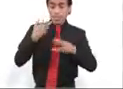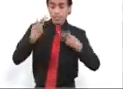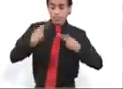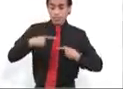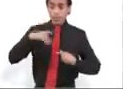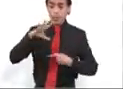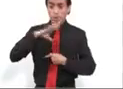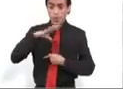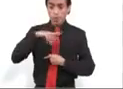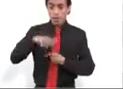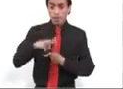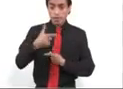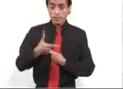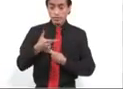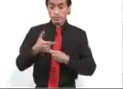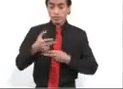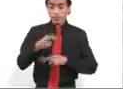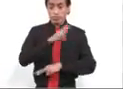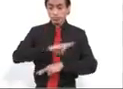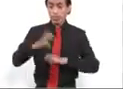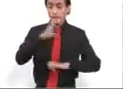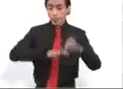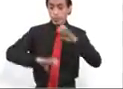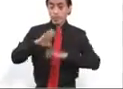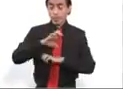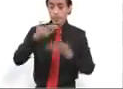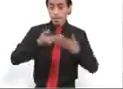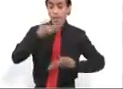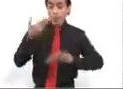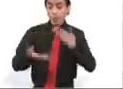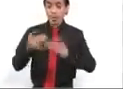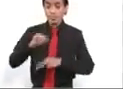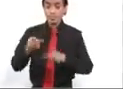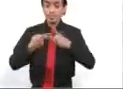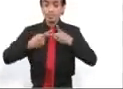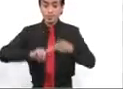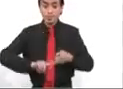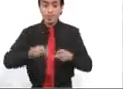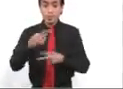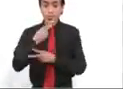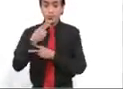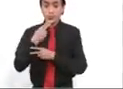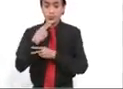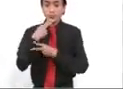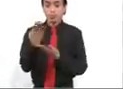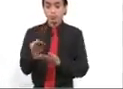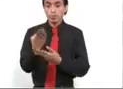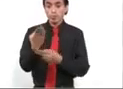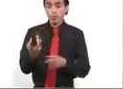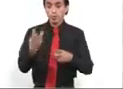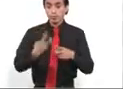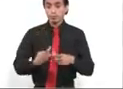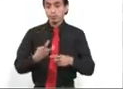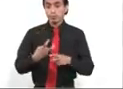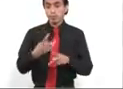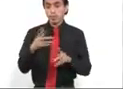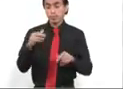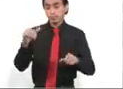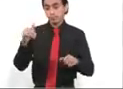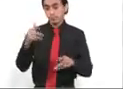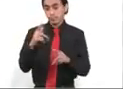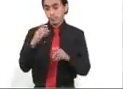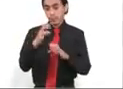transporte concesionado empiezan a operar trolebuses. ¿Cómo se hace esto? Llevamos trabajando